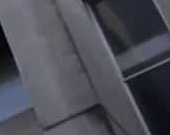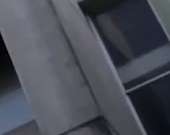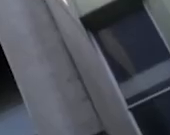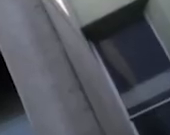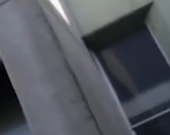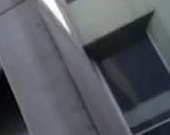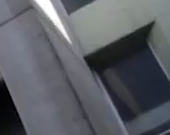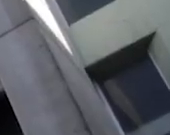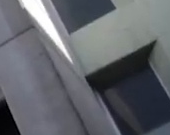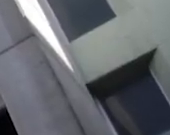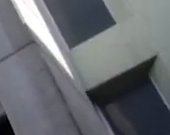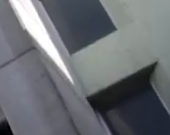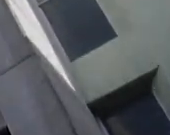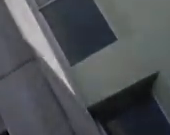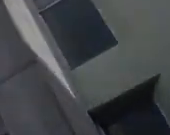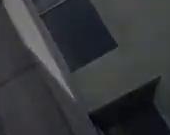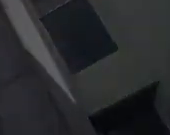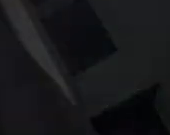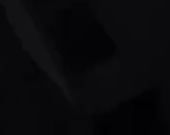60 00.